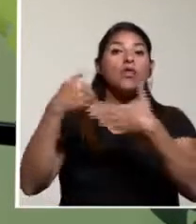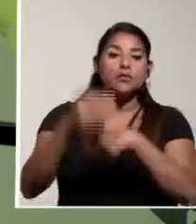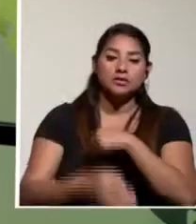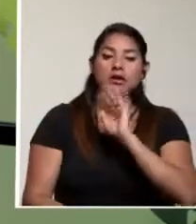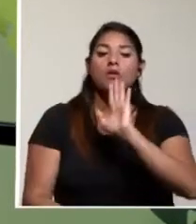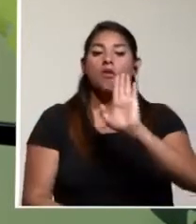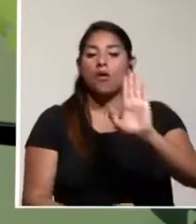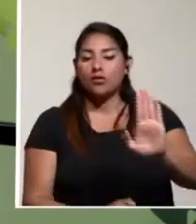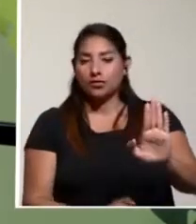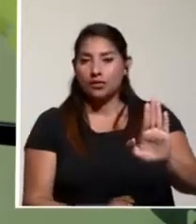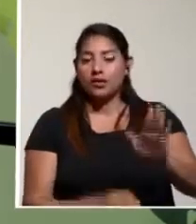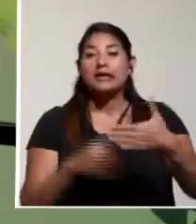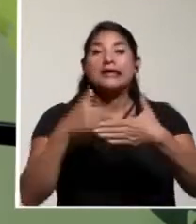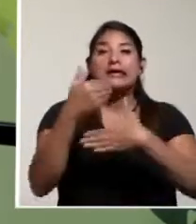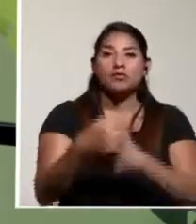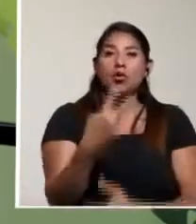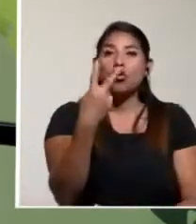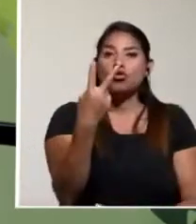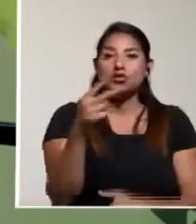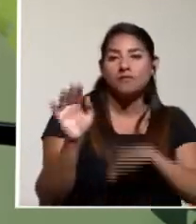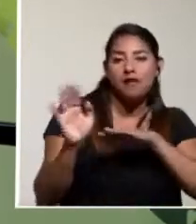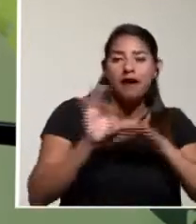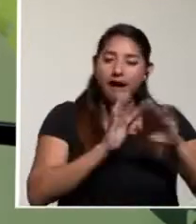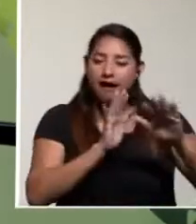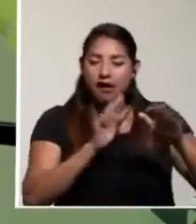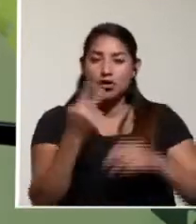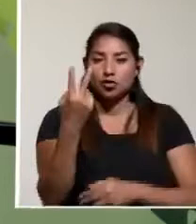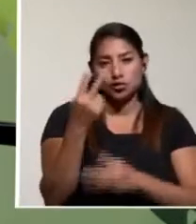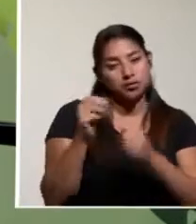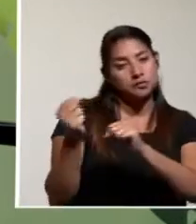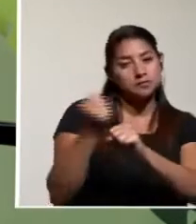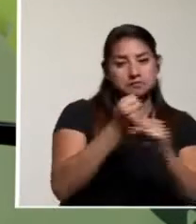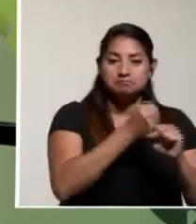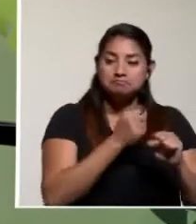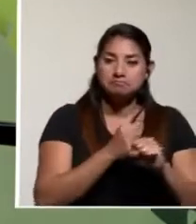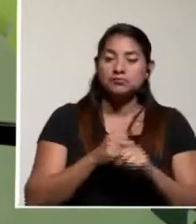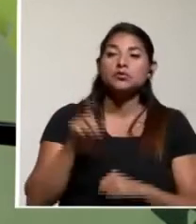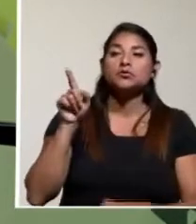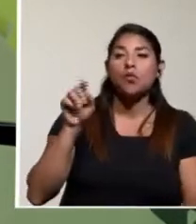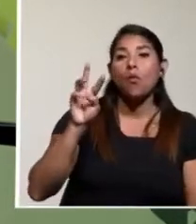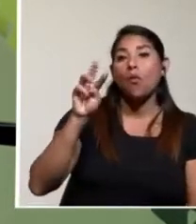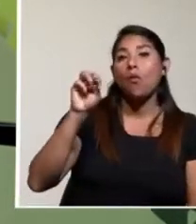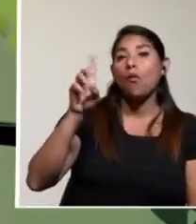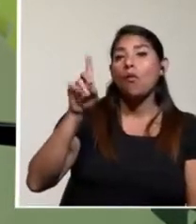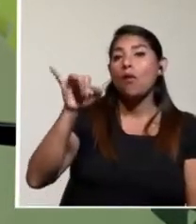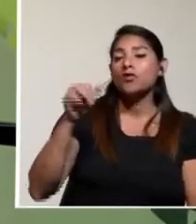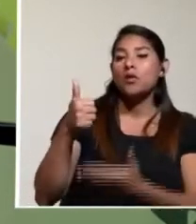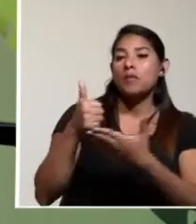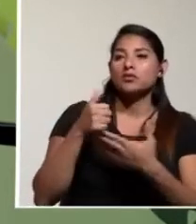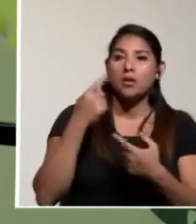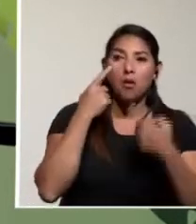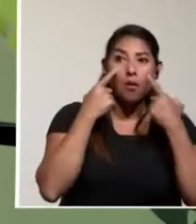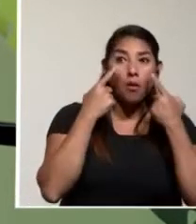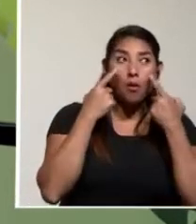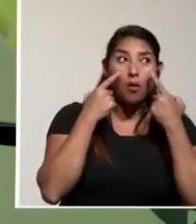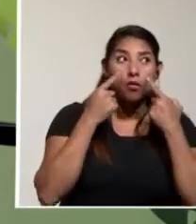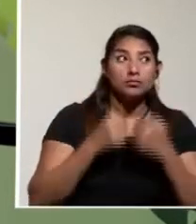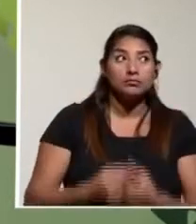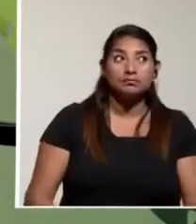el otro y después los dos lados. Niña Gwen les va a dar pistas así con los ojos. Niña Gwen hace